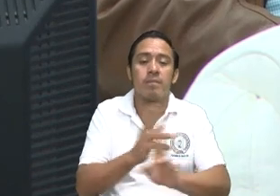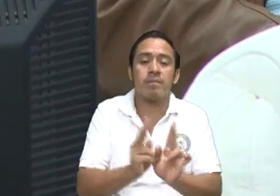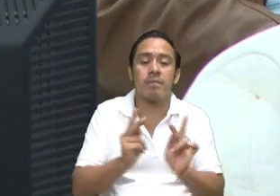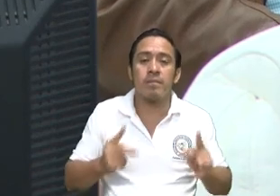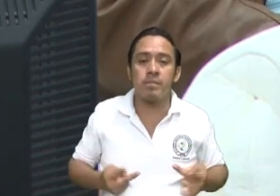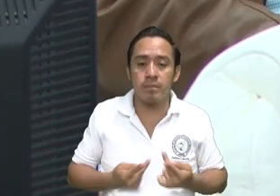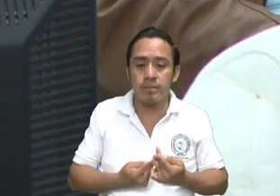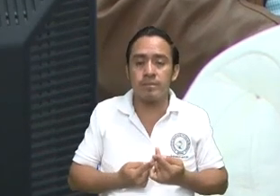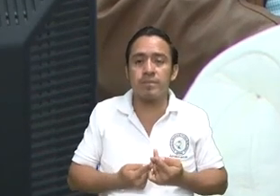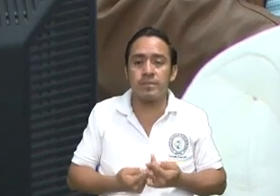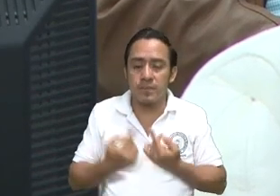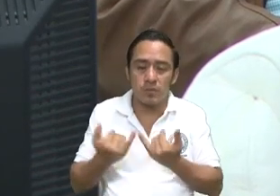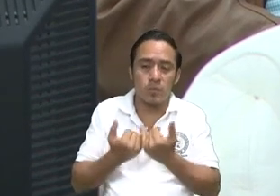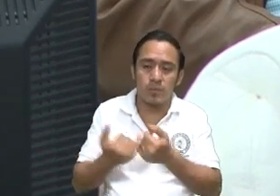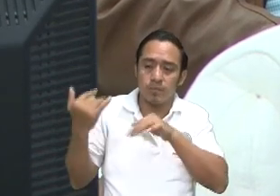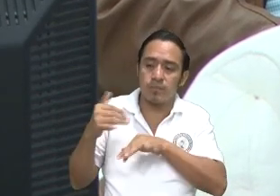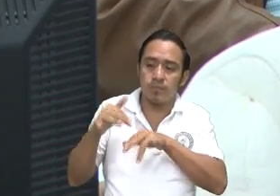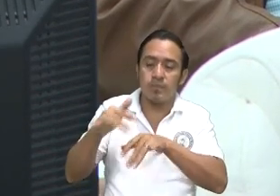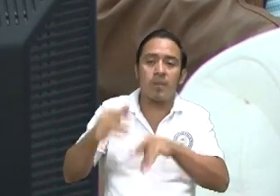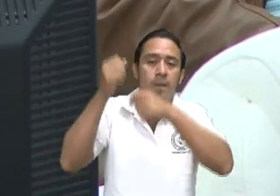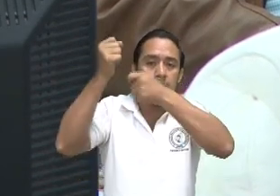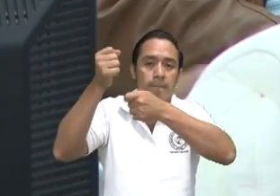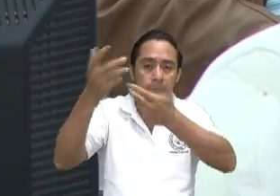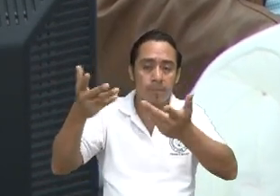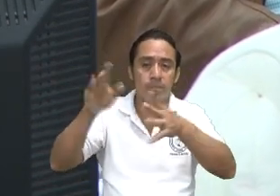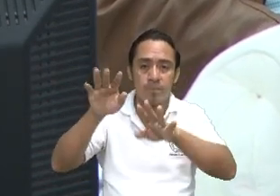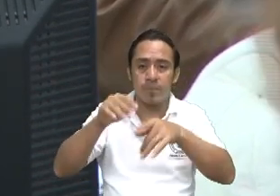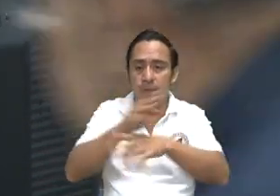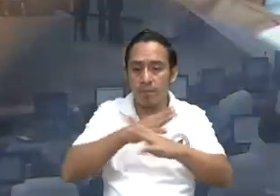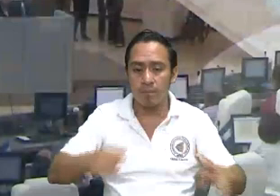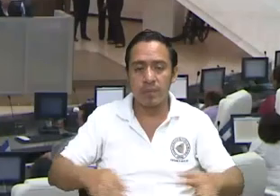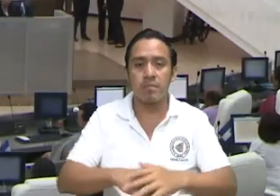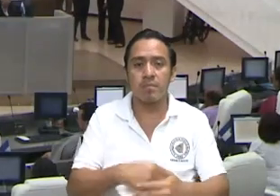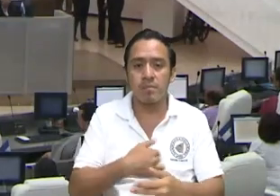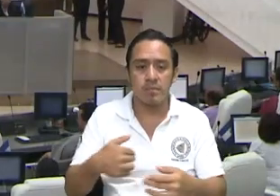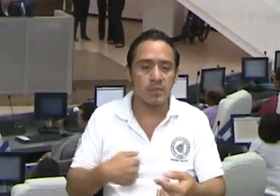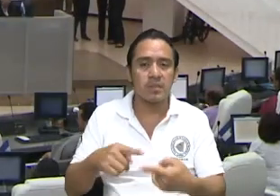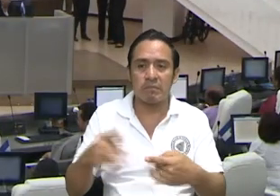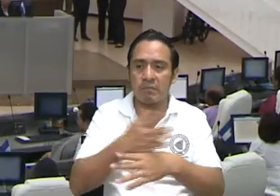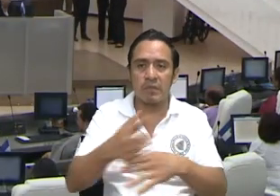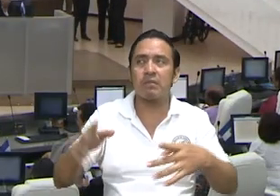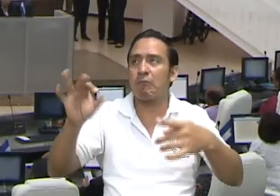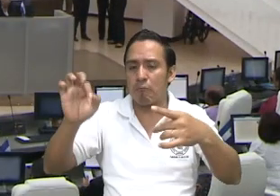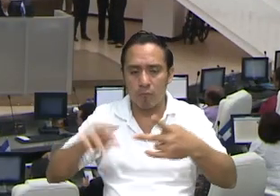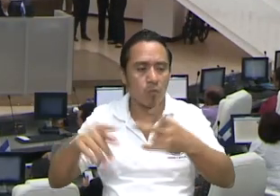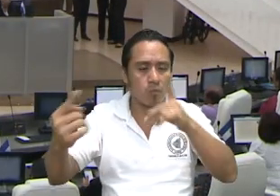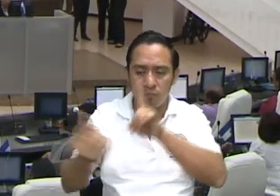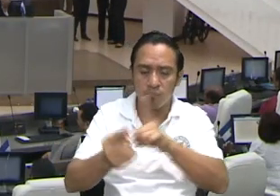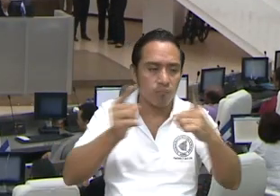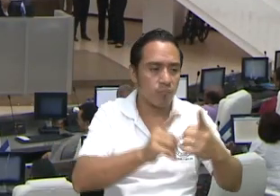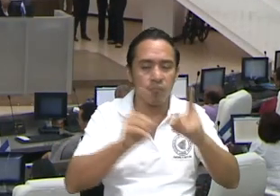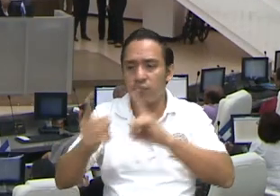De igual manera, marchamos por la paz. Se realizaron muchos foros, encuentros, debates por